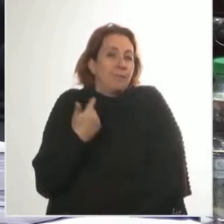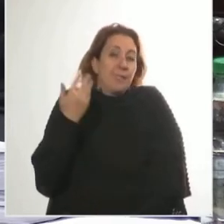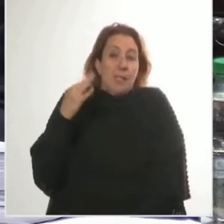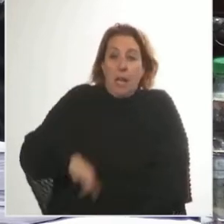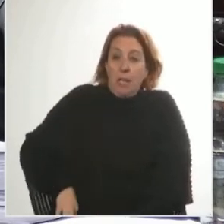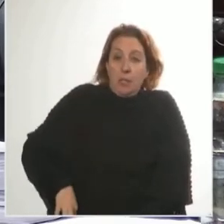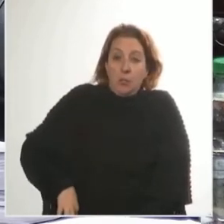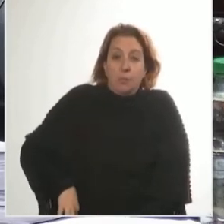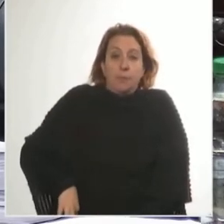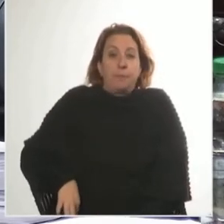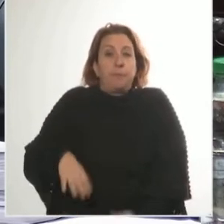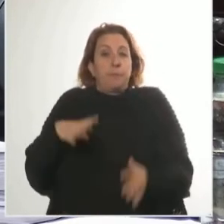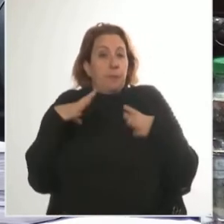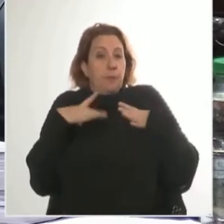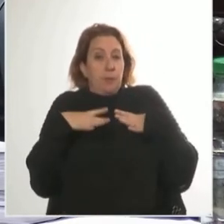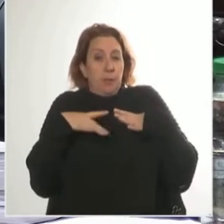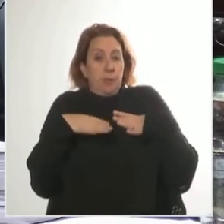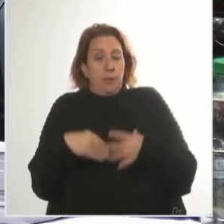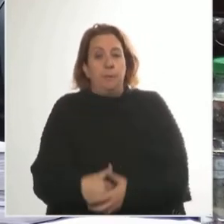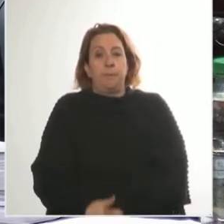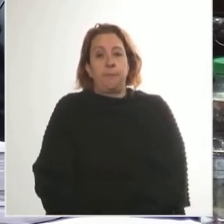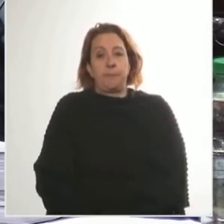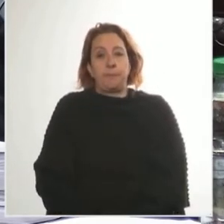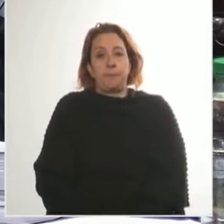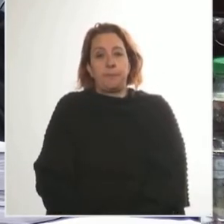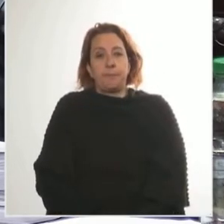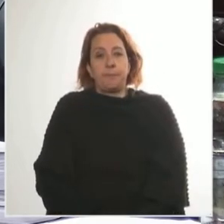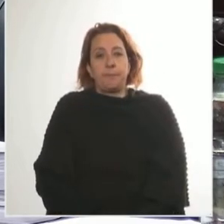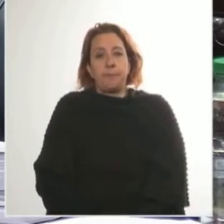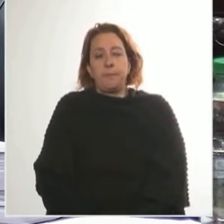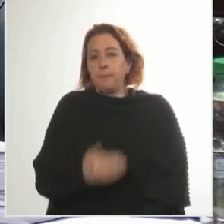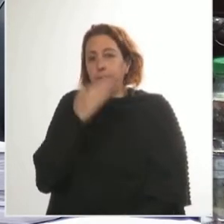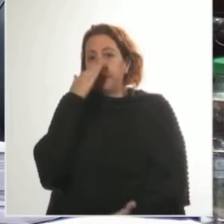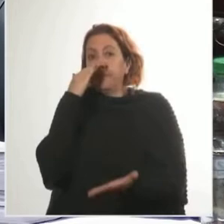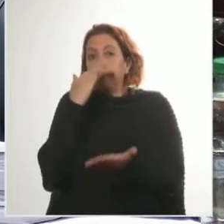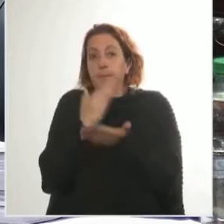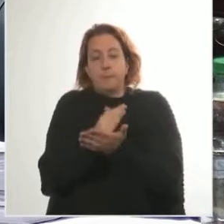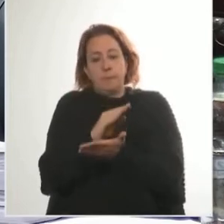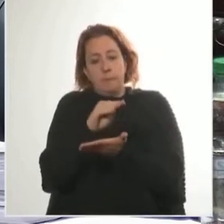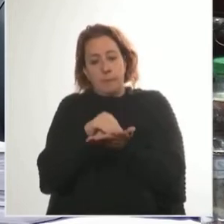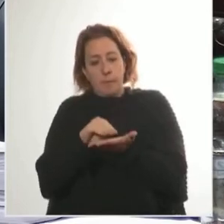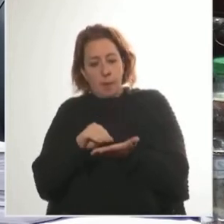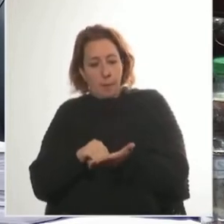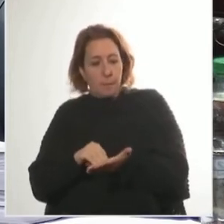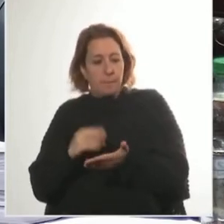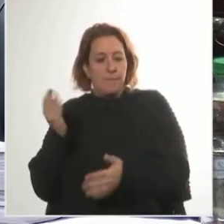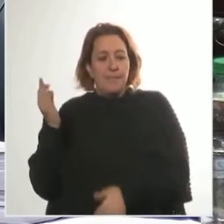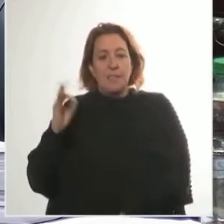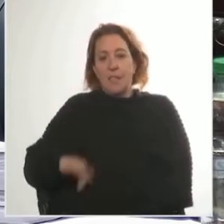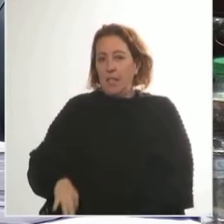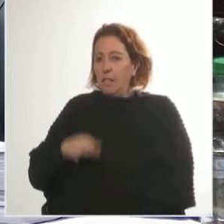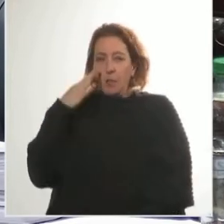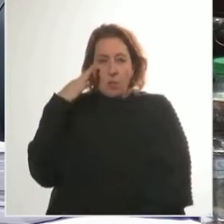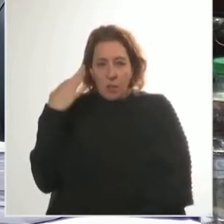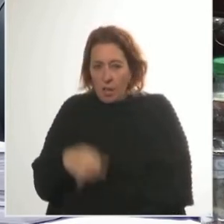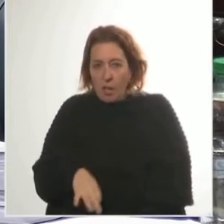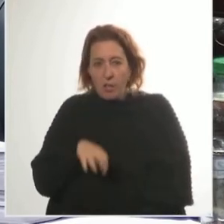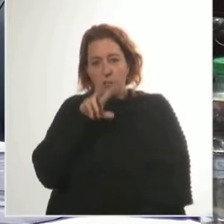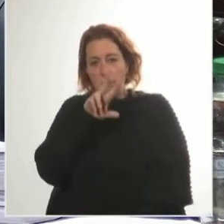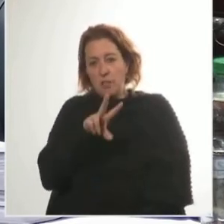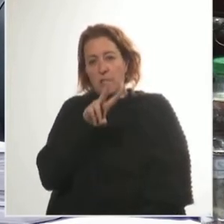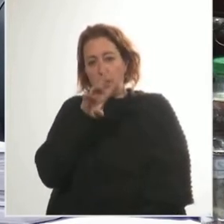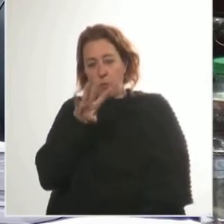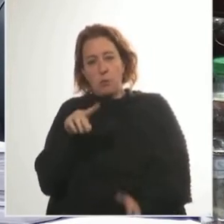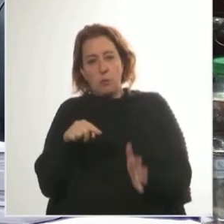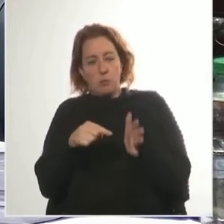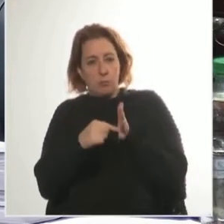salarios y pasividades. Y hasta los últimos datos, el salario real estaba a 3-4 puntos